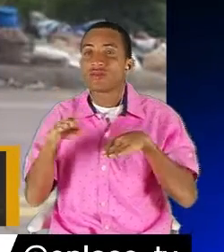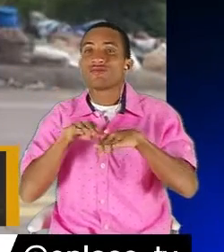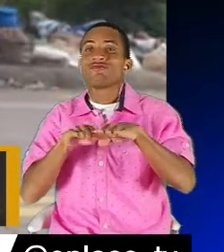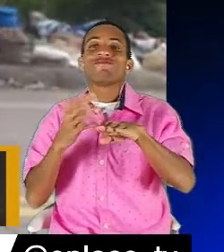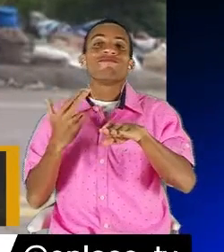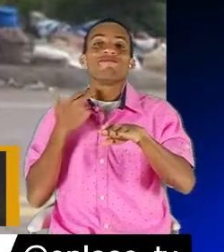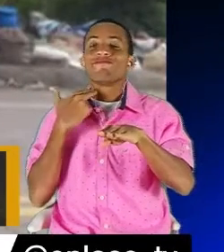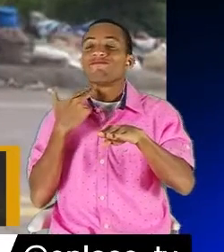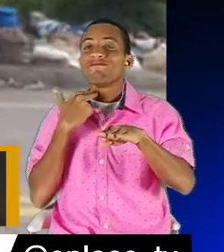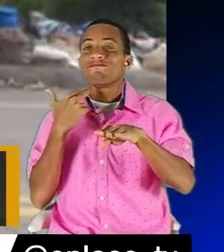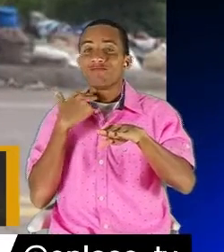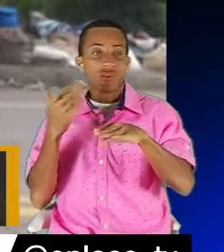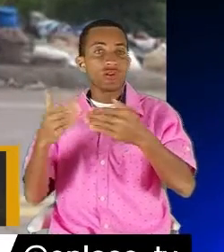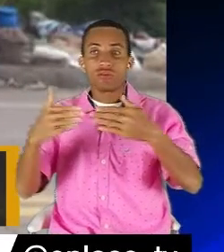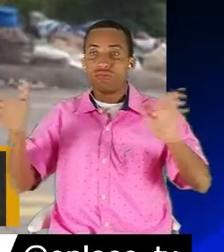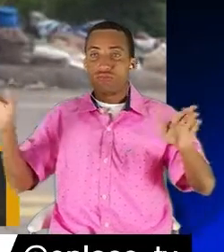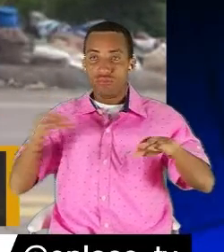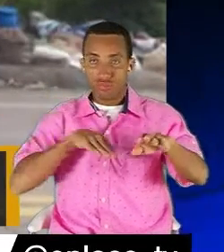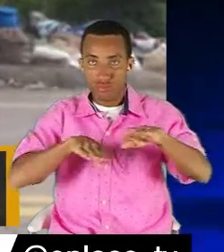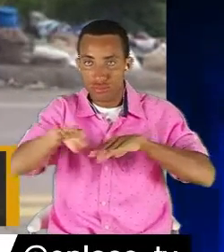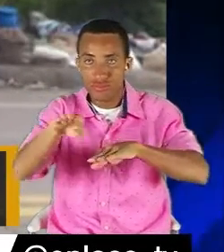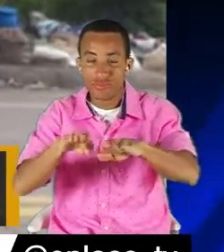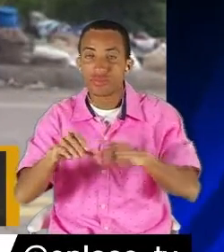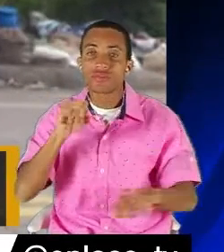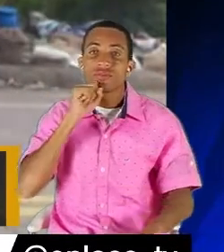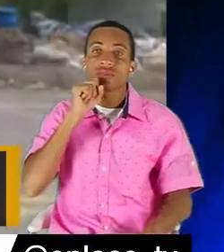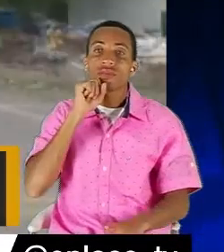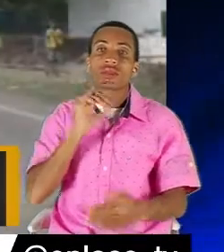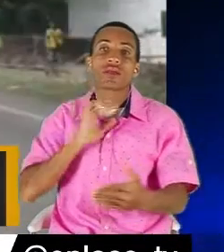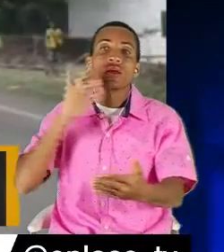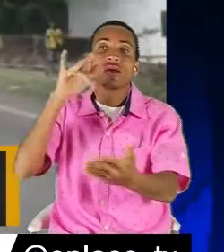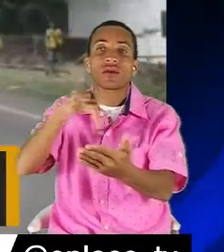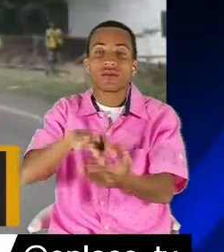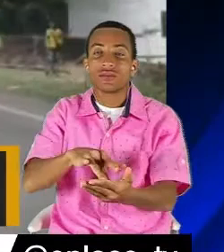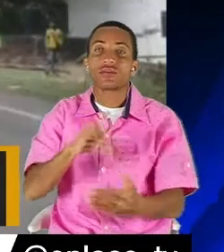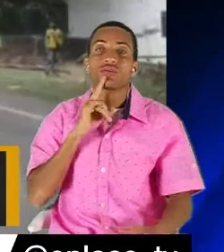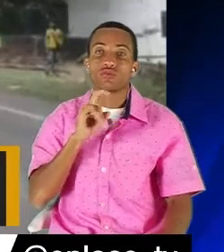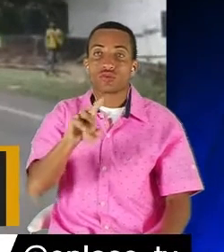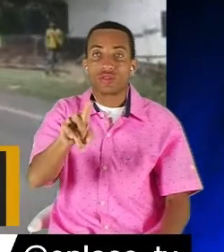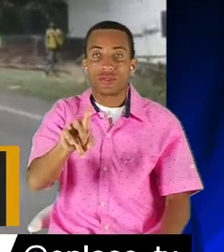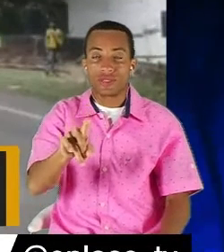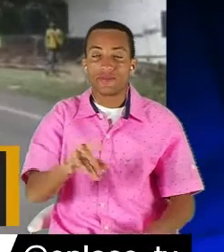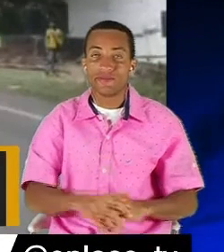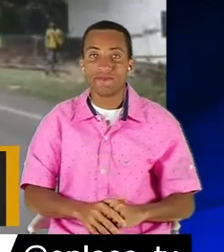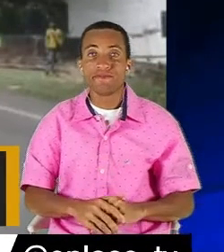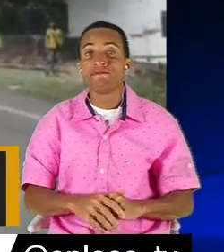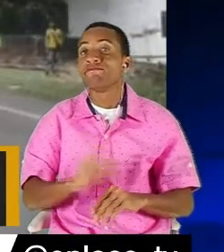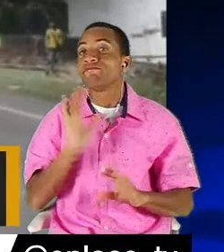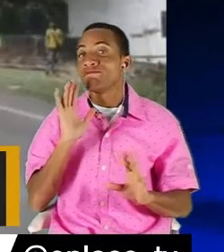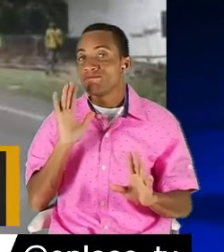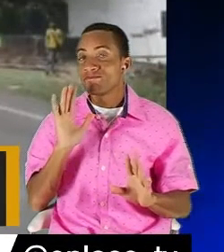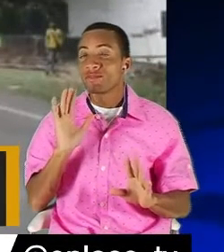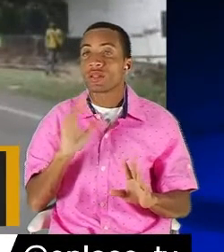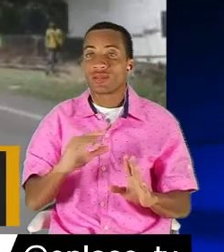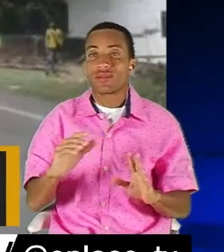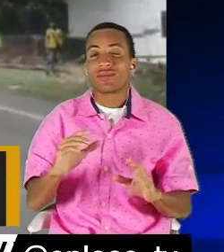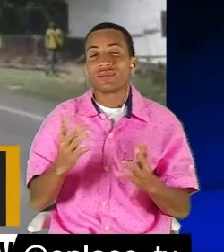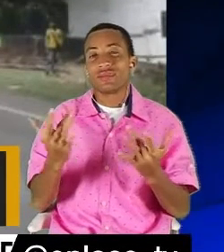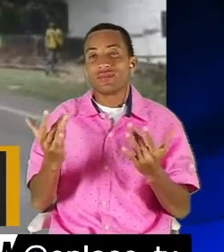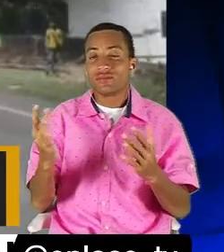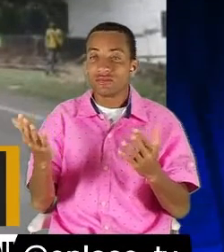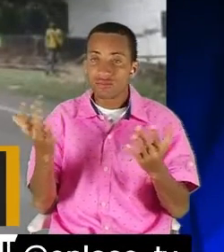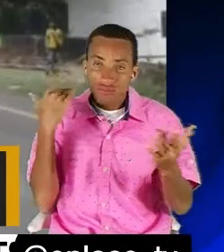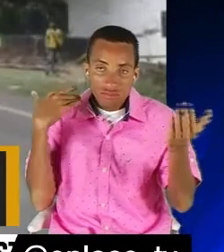se transitan a esta hora desde Barranca Bermeja hacia la ciudad de Bucaramanga. Están esperando entonces esos campesinos la respuesta